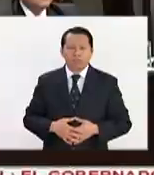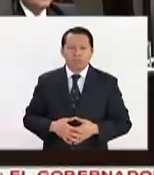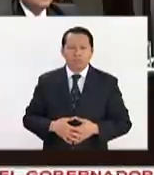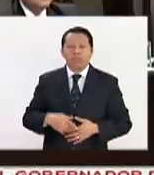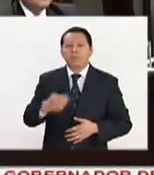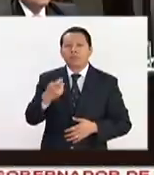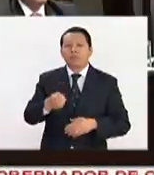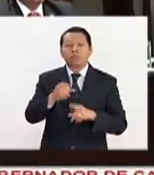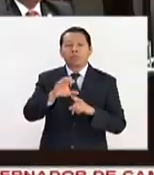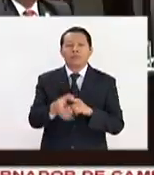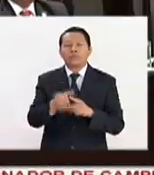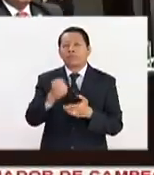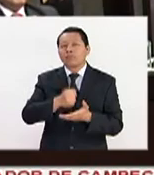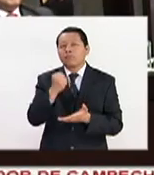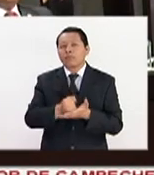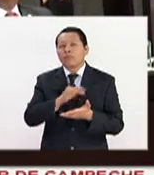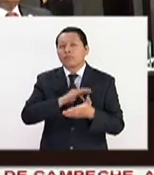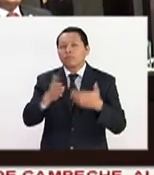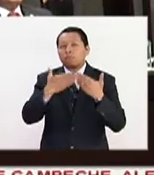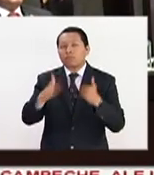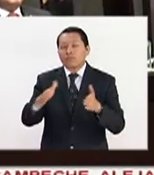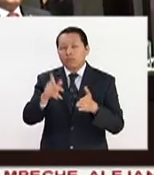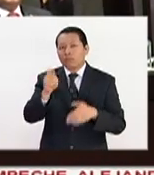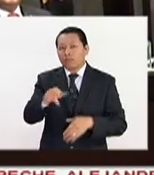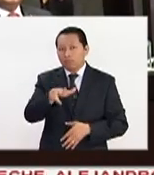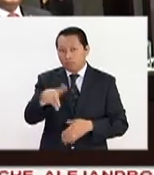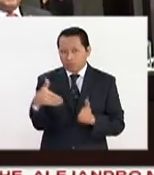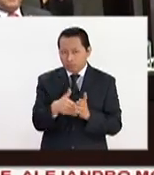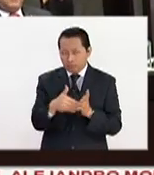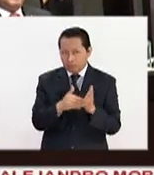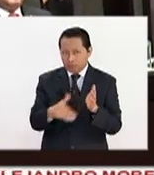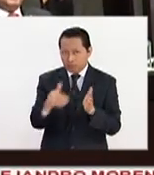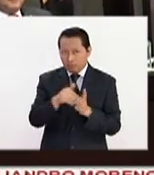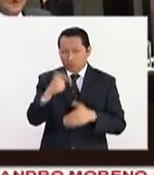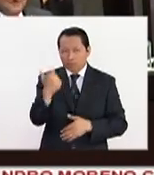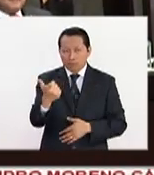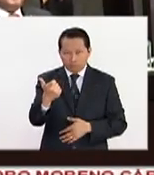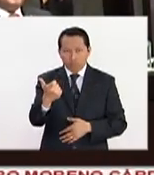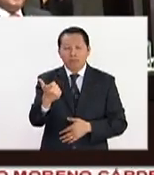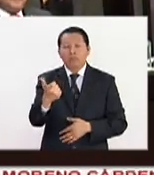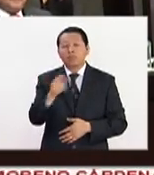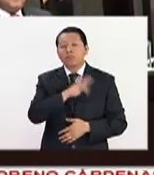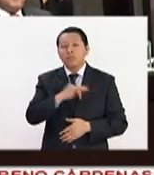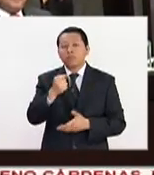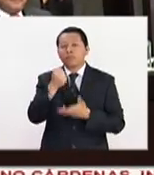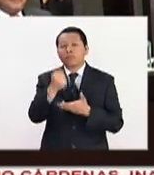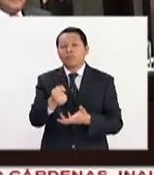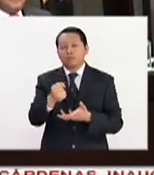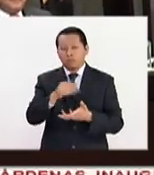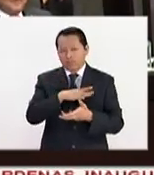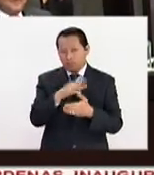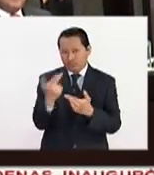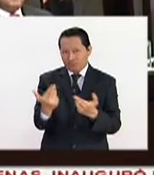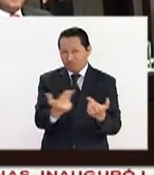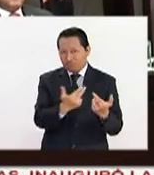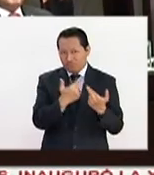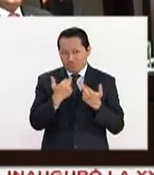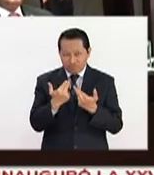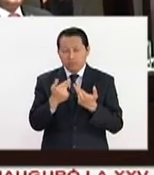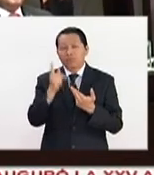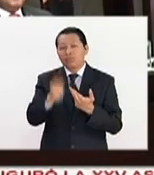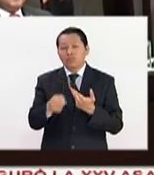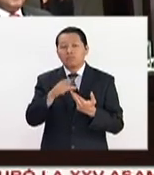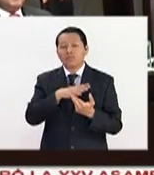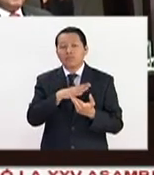Esta comisión aprobó ampliar en 18.000 millones de pesos el Fondo de Desastres Naturales, los cuales